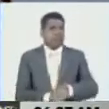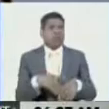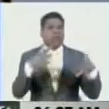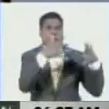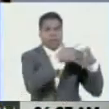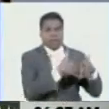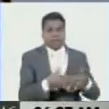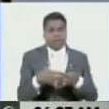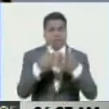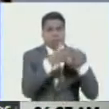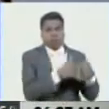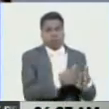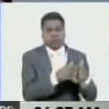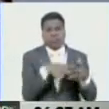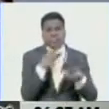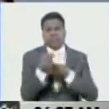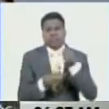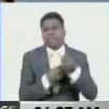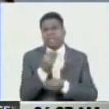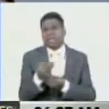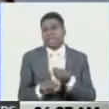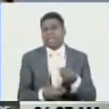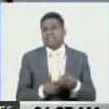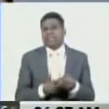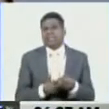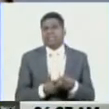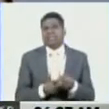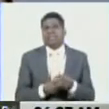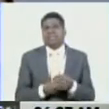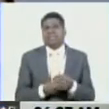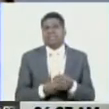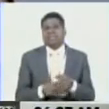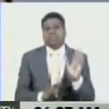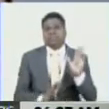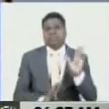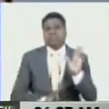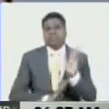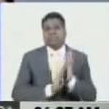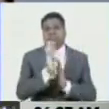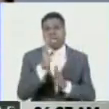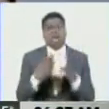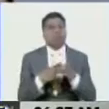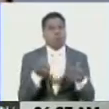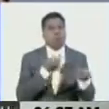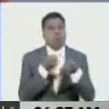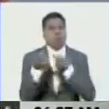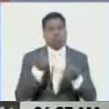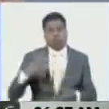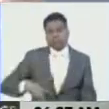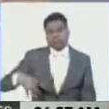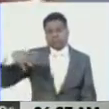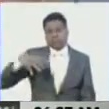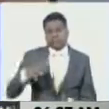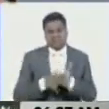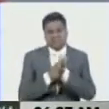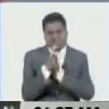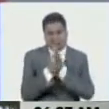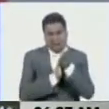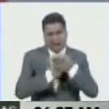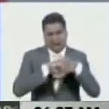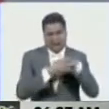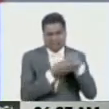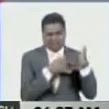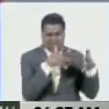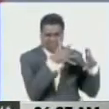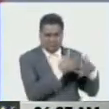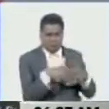se desarrolla en términos de una burguesía financiera o una oligarquía financiera voraz